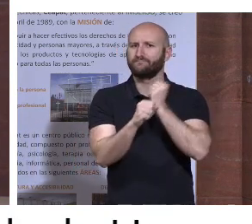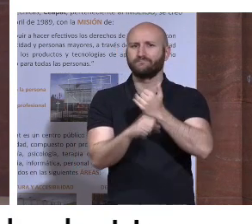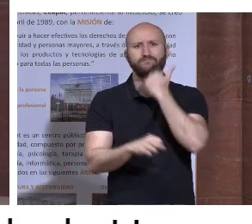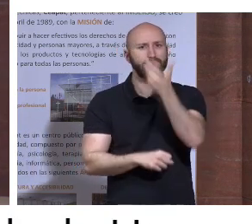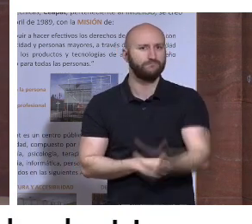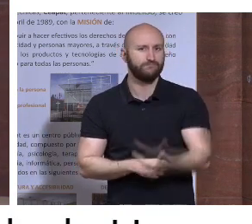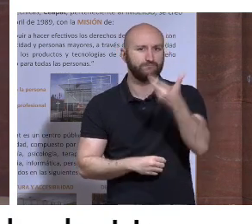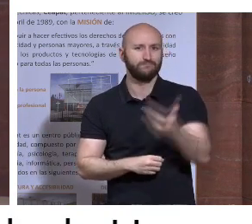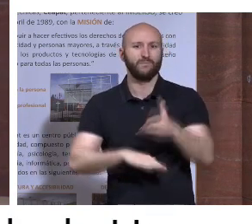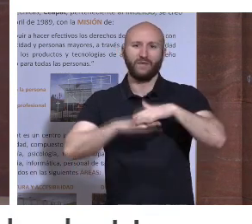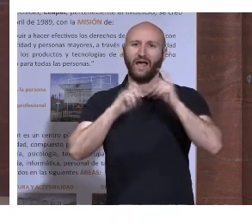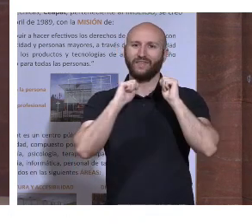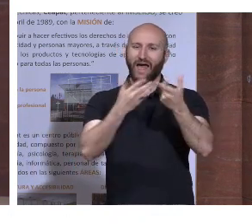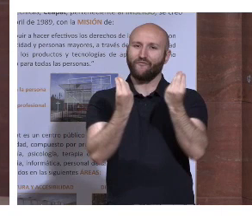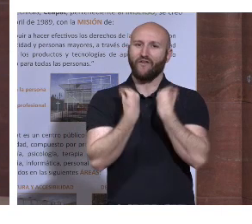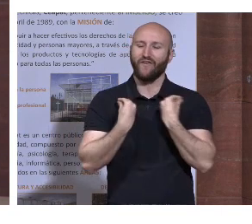como garantizar la vivienda y